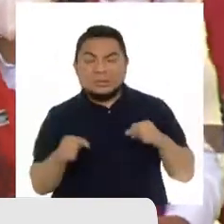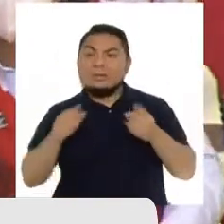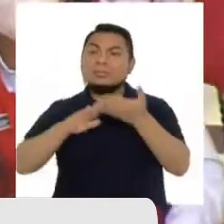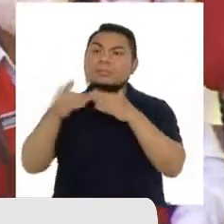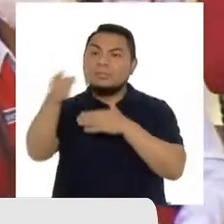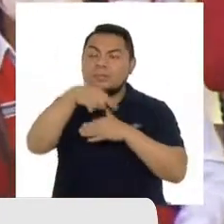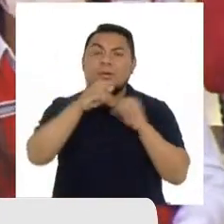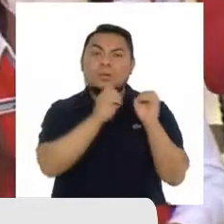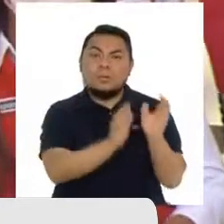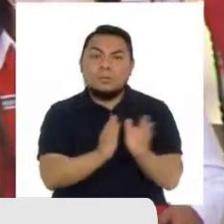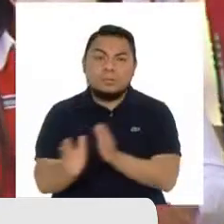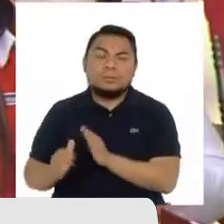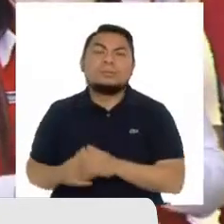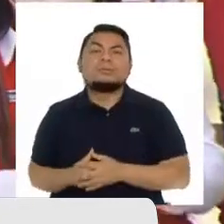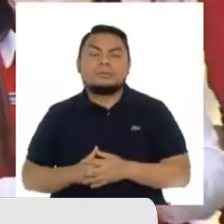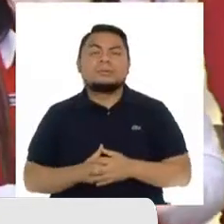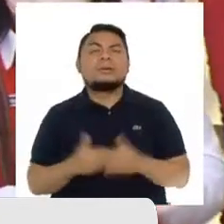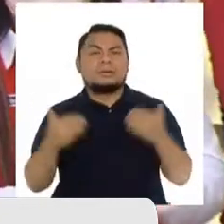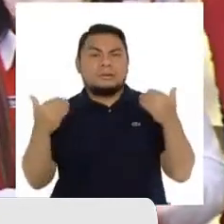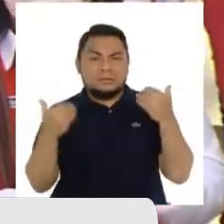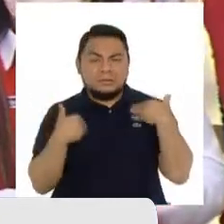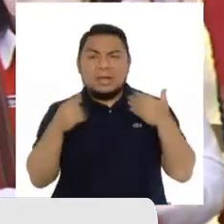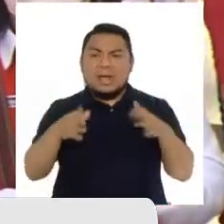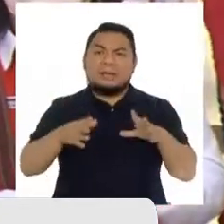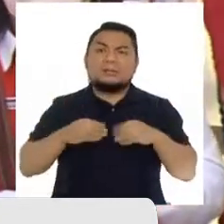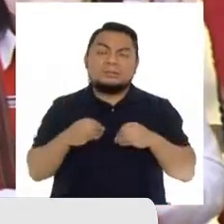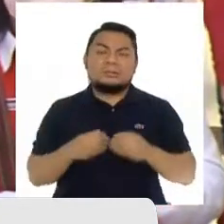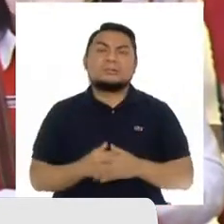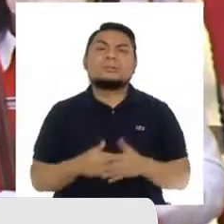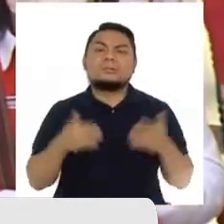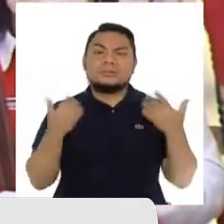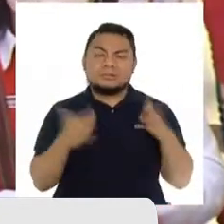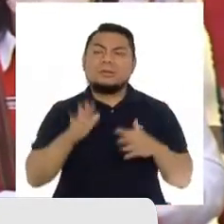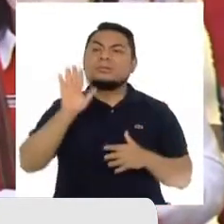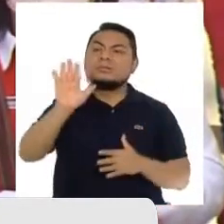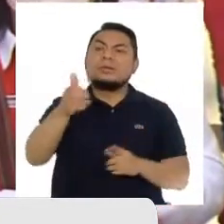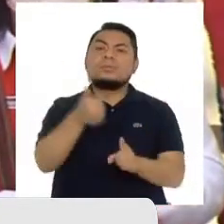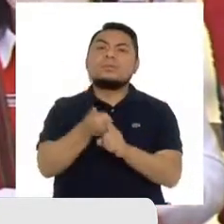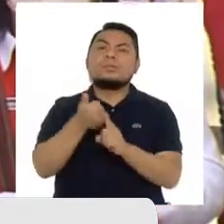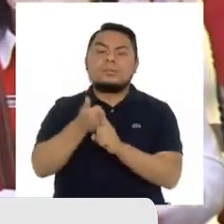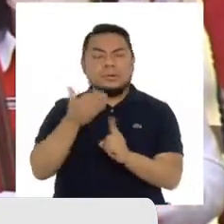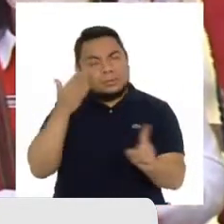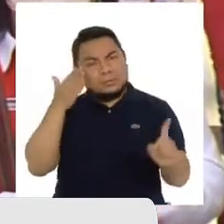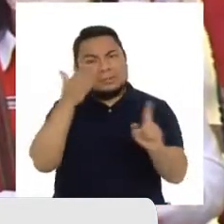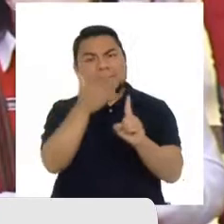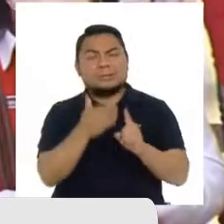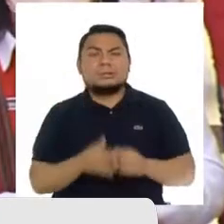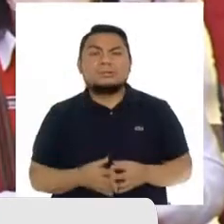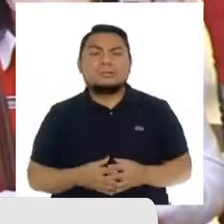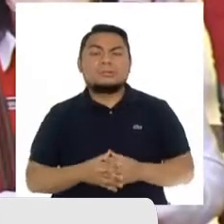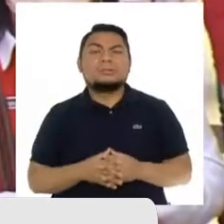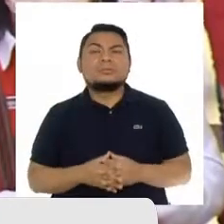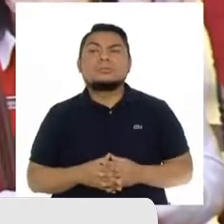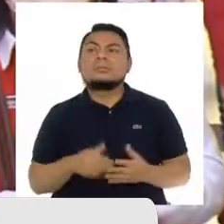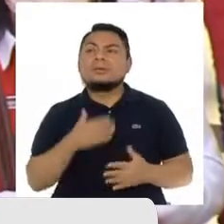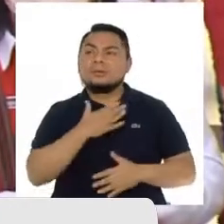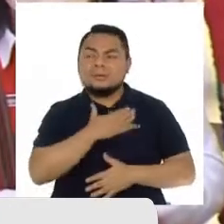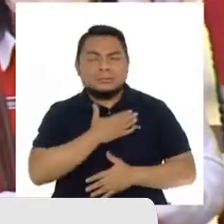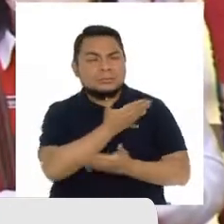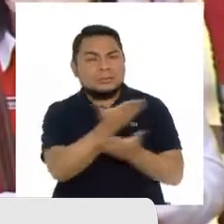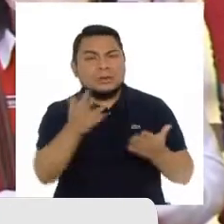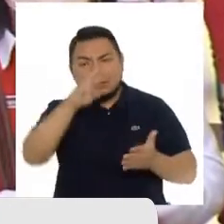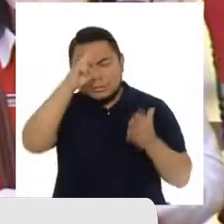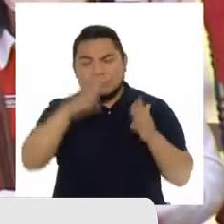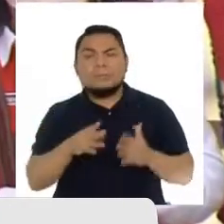pueblo organizado tendrá que asumir ya su propio camino queridos compatriotas del